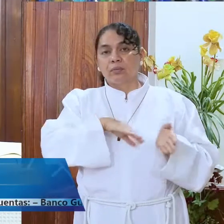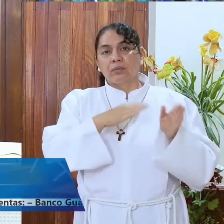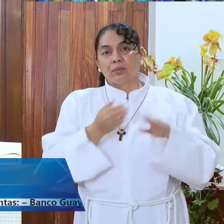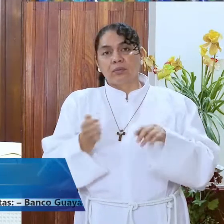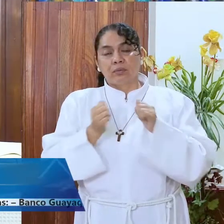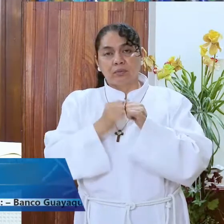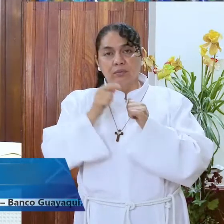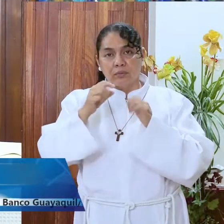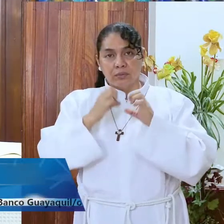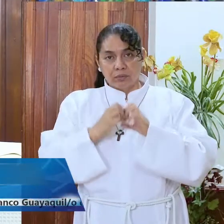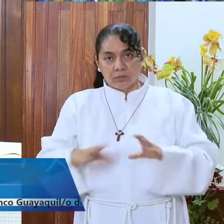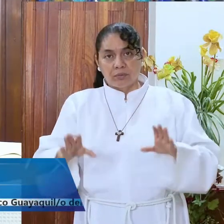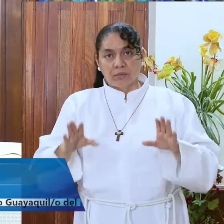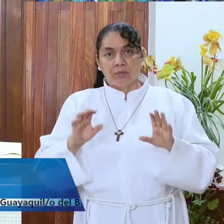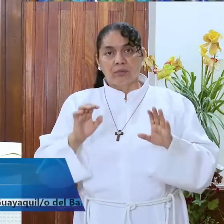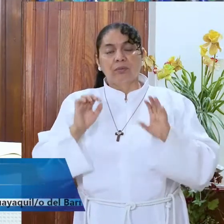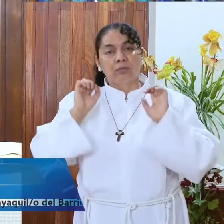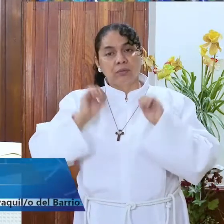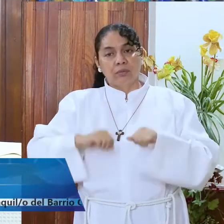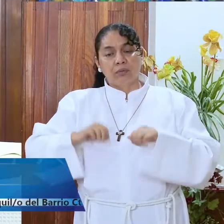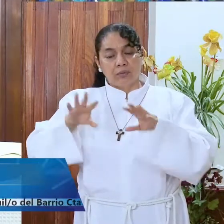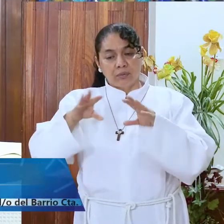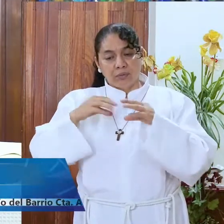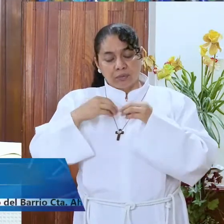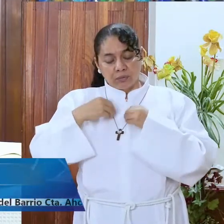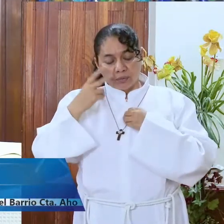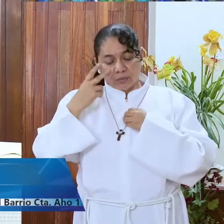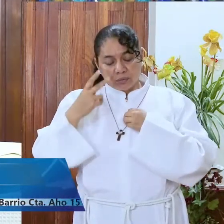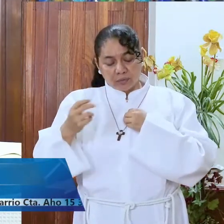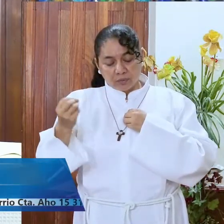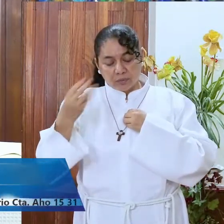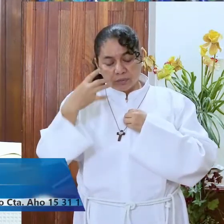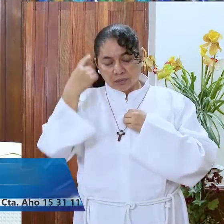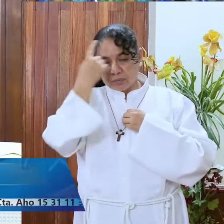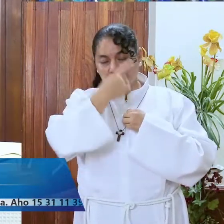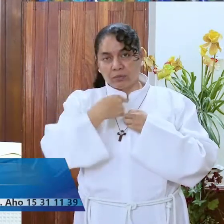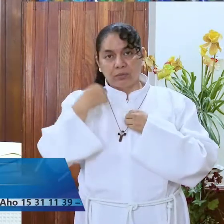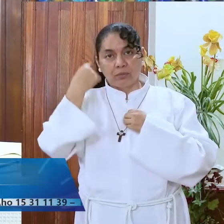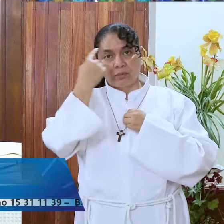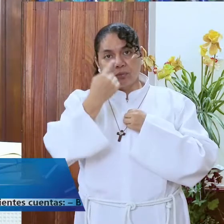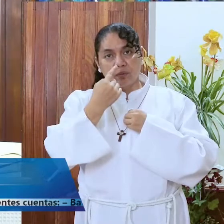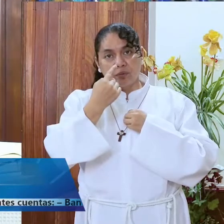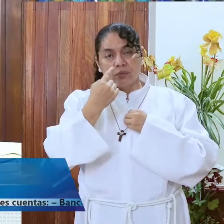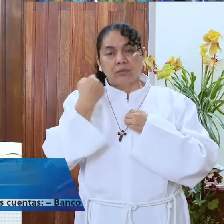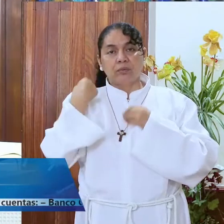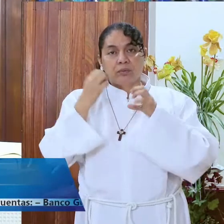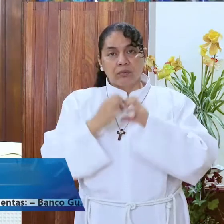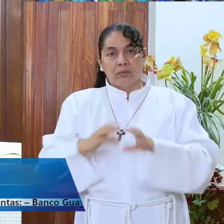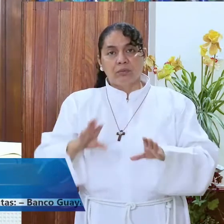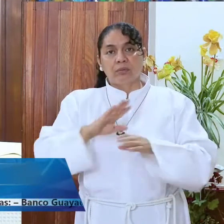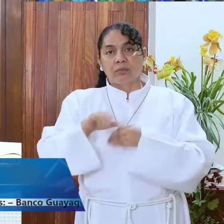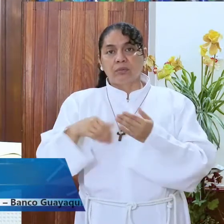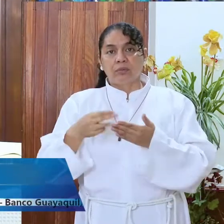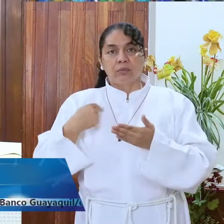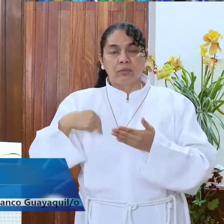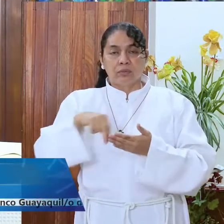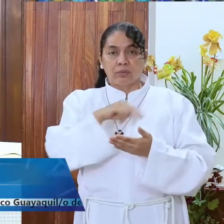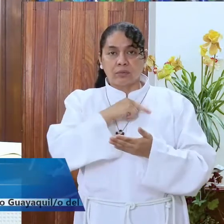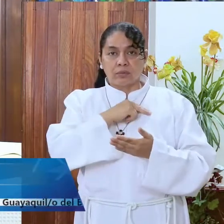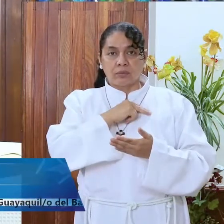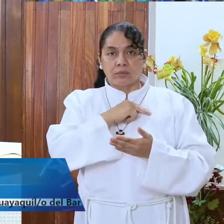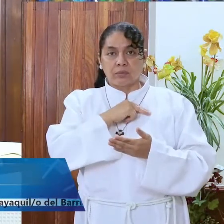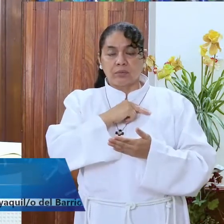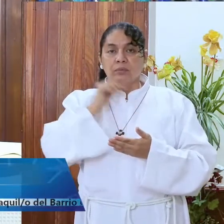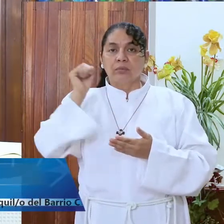misericordia admitidos a contemplar la luz de tu rostro de misericordia de todos nosotros